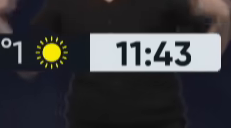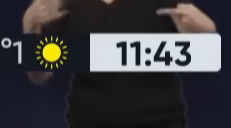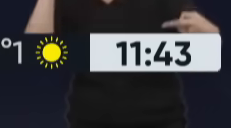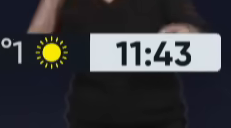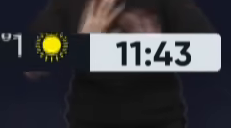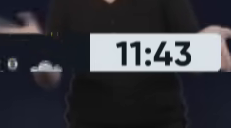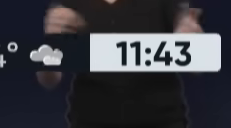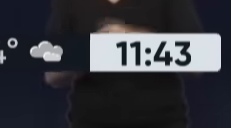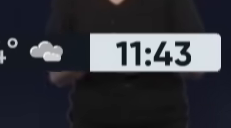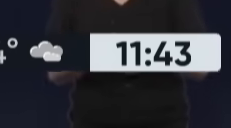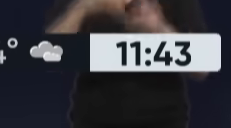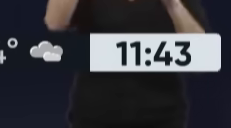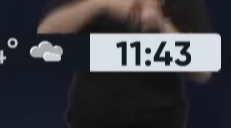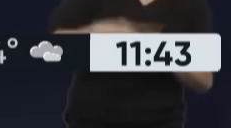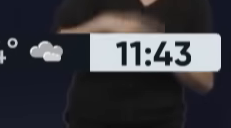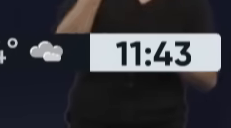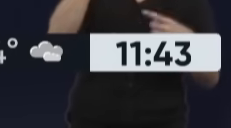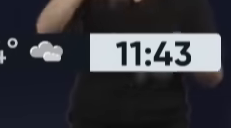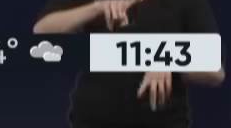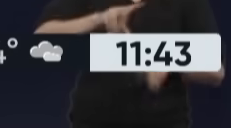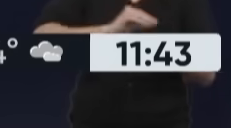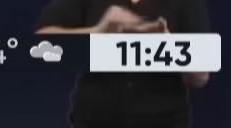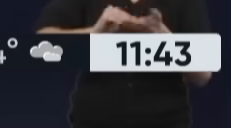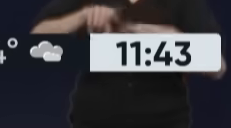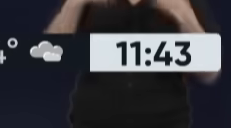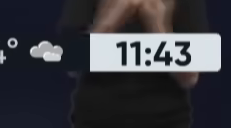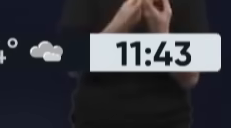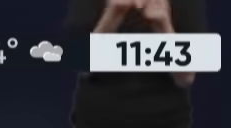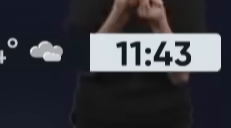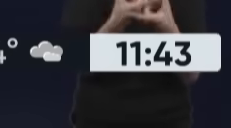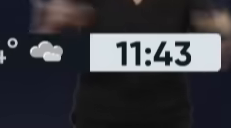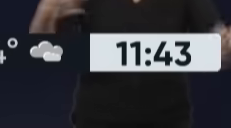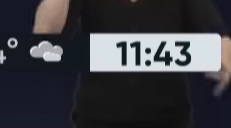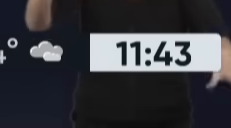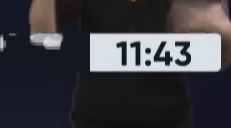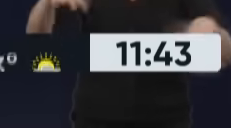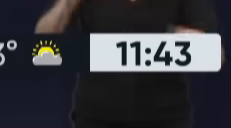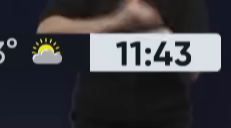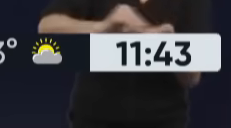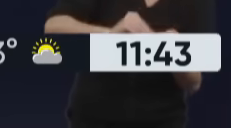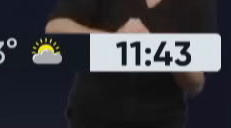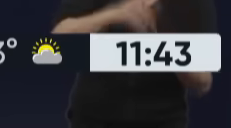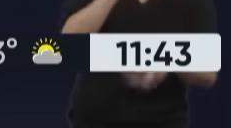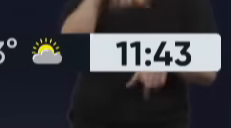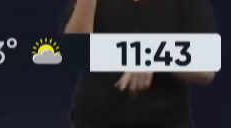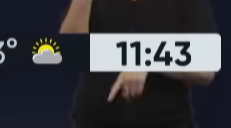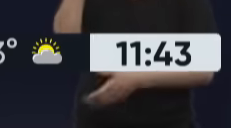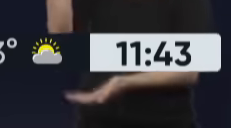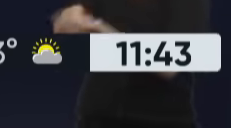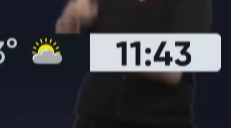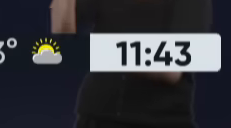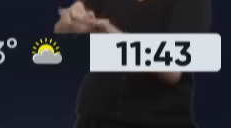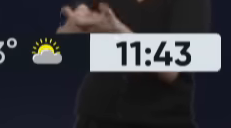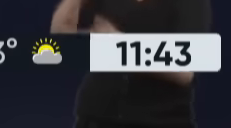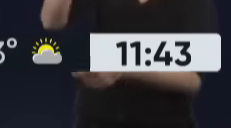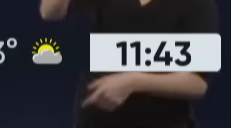sueldos administrativos supera al que se destina a todo el cuerpo médico. O sea, hoy se destina más a los salarios administrativos que a